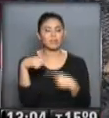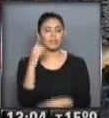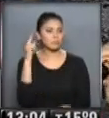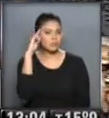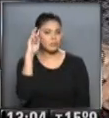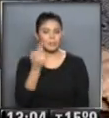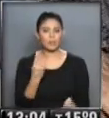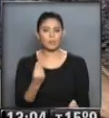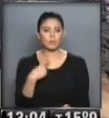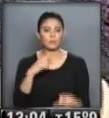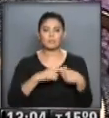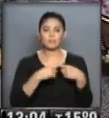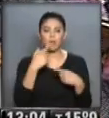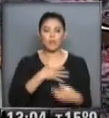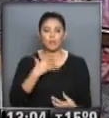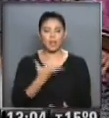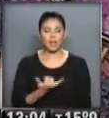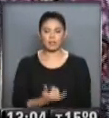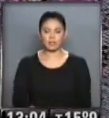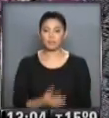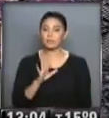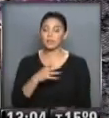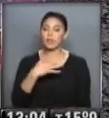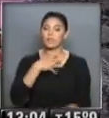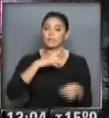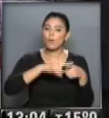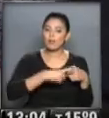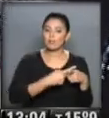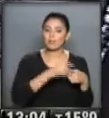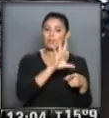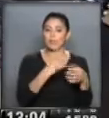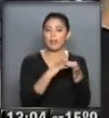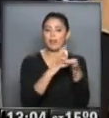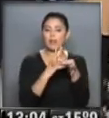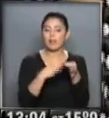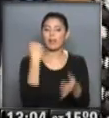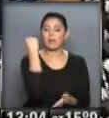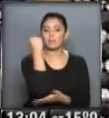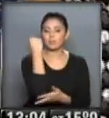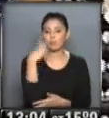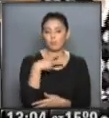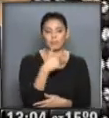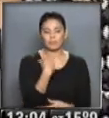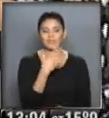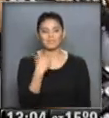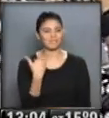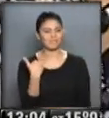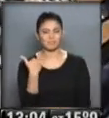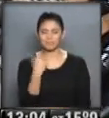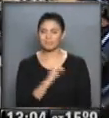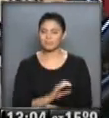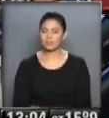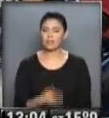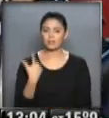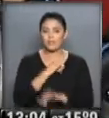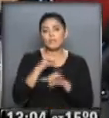creemos en la política. Ahora, en la política, como empleados de grupos económicos, nos da una profunda tristeza. Una profunda tristeza, y esto es lo que